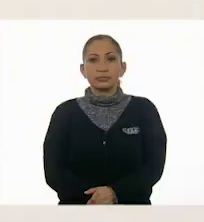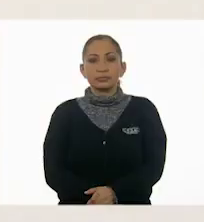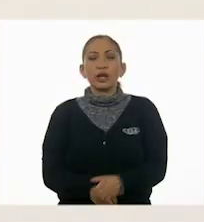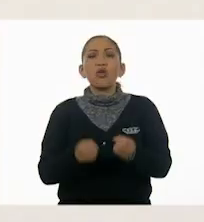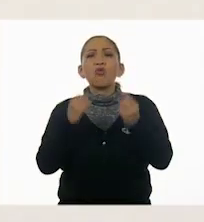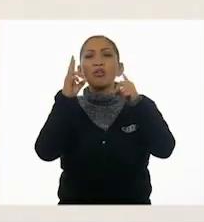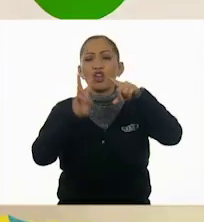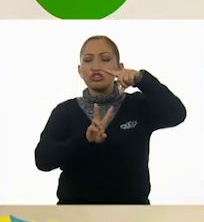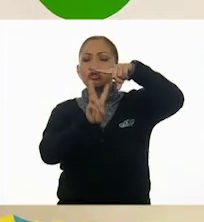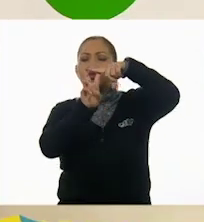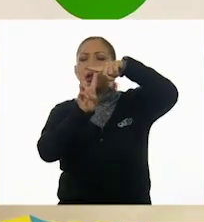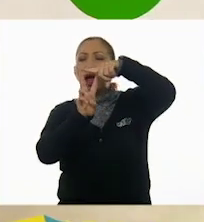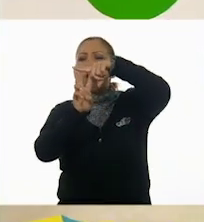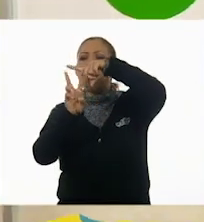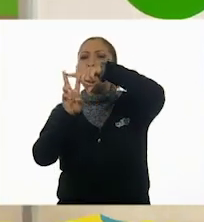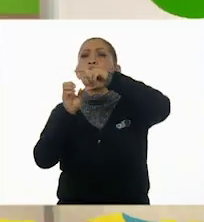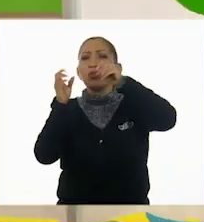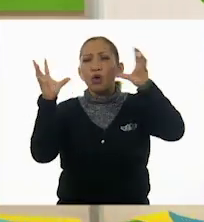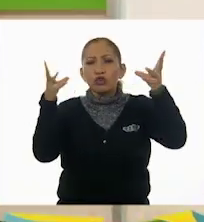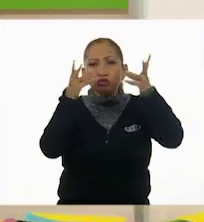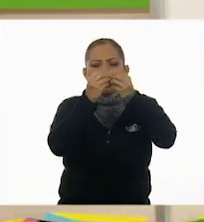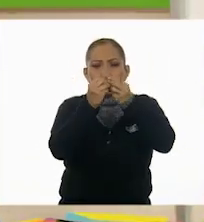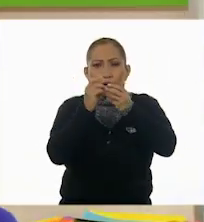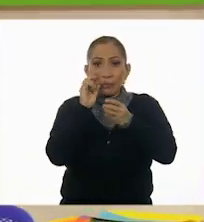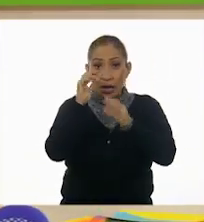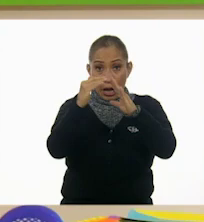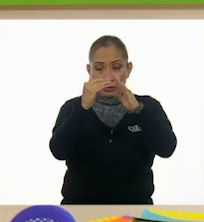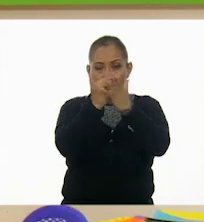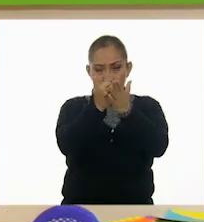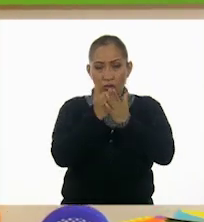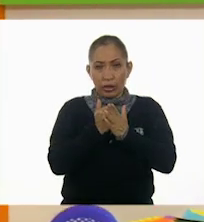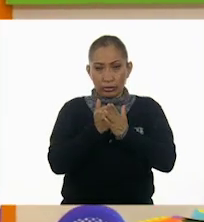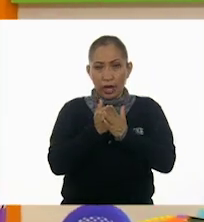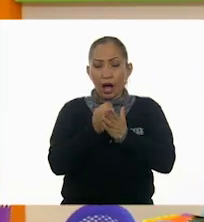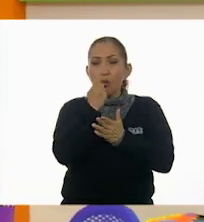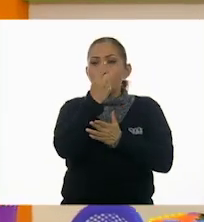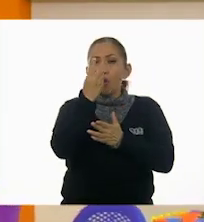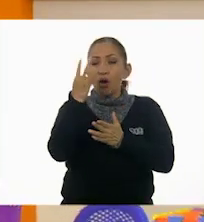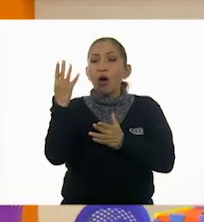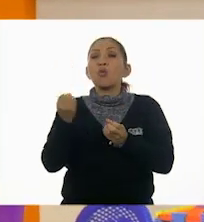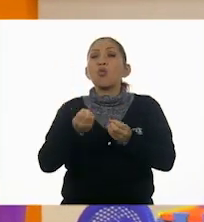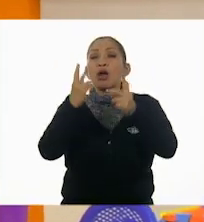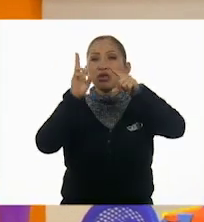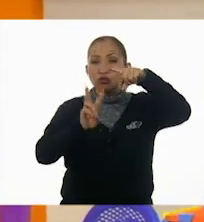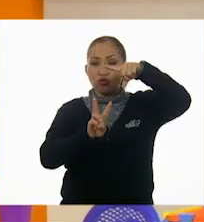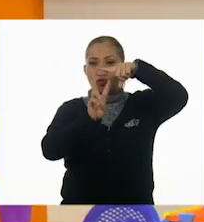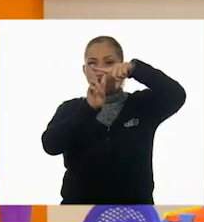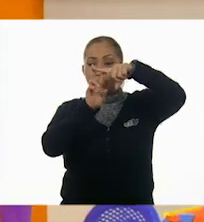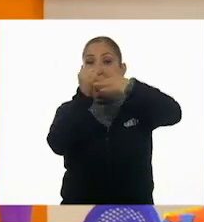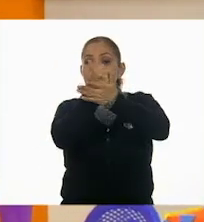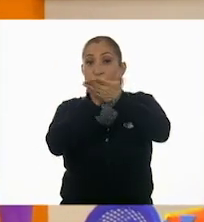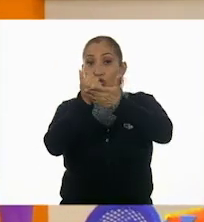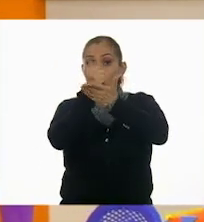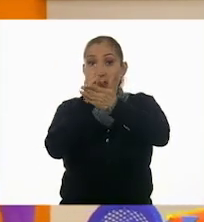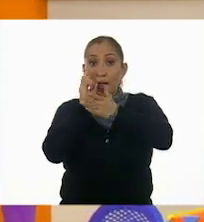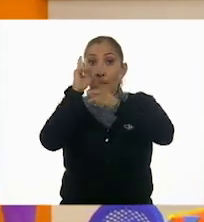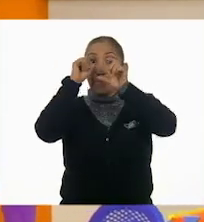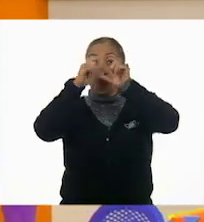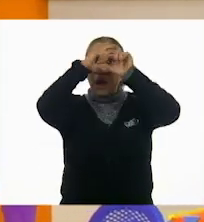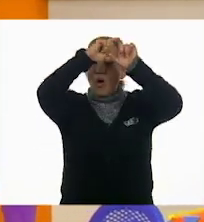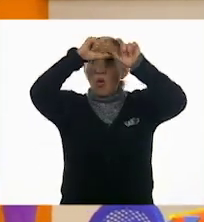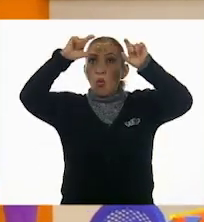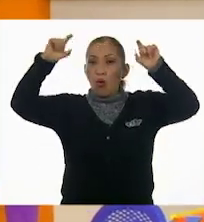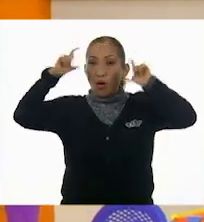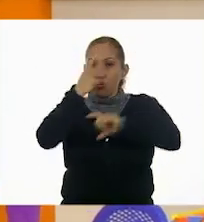¿Cuántos triángulos son? A ver, vamos a ver. Allí en casa, ayúdenme. Vamos a contar cuántos triángulos azules hay en la primera